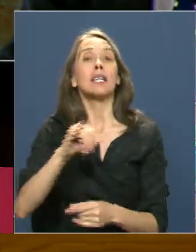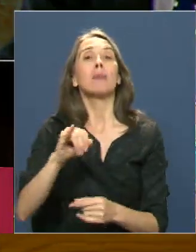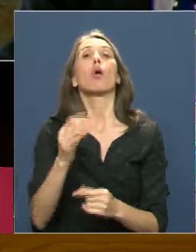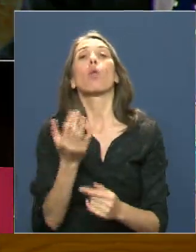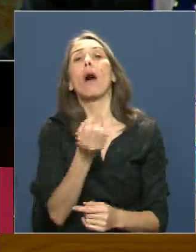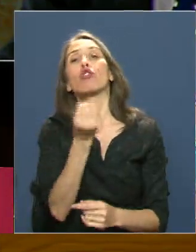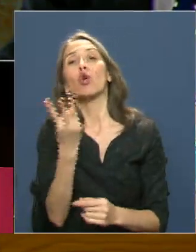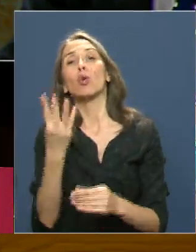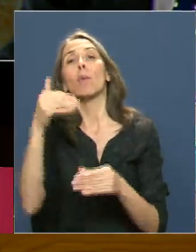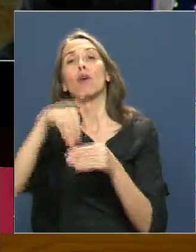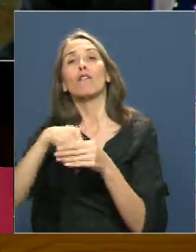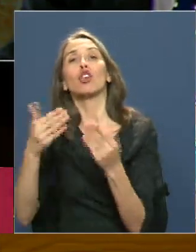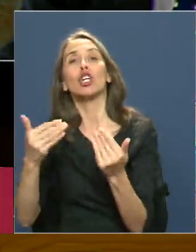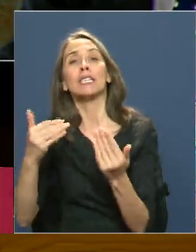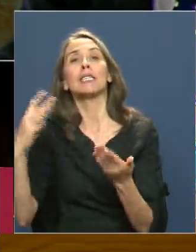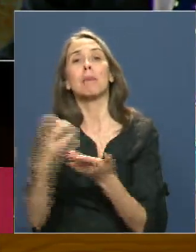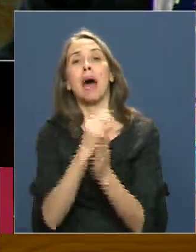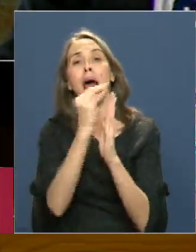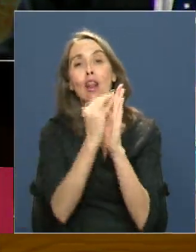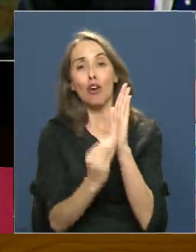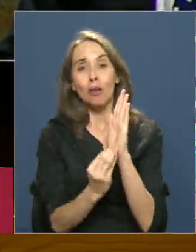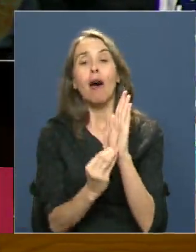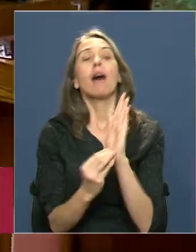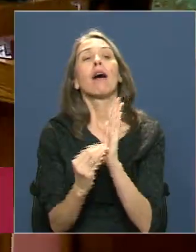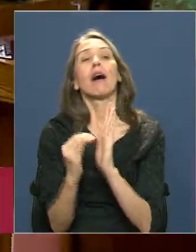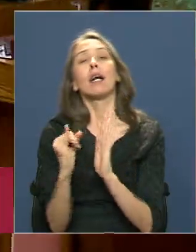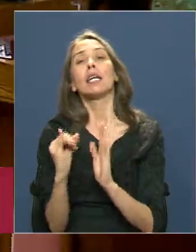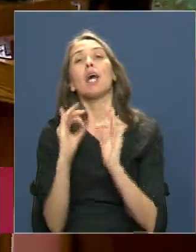votación de manera ordenada. Eso es, presidente.